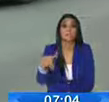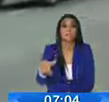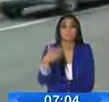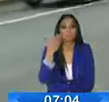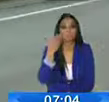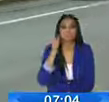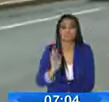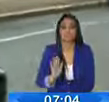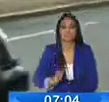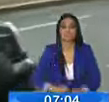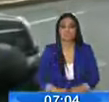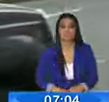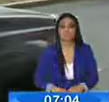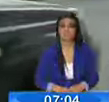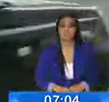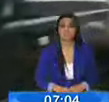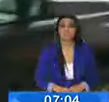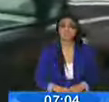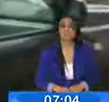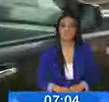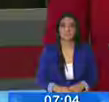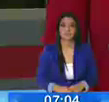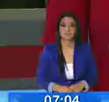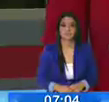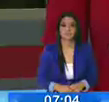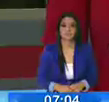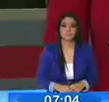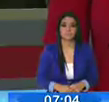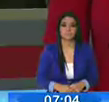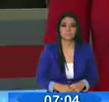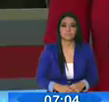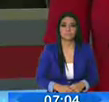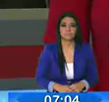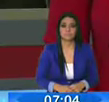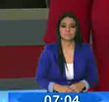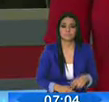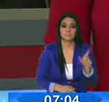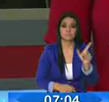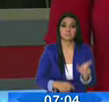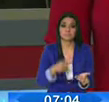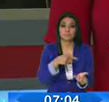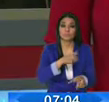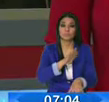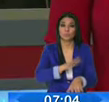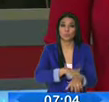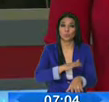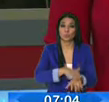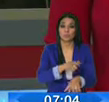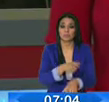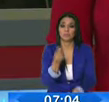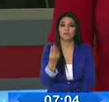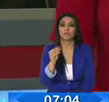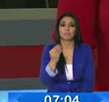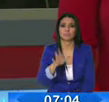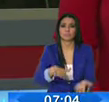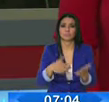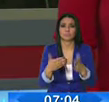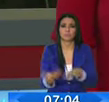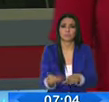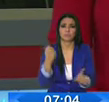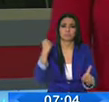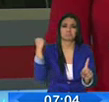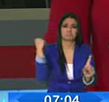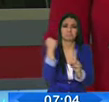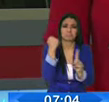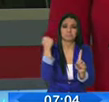en quito informó iván casa mil que tienen al presunto implicado en el asesinato de un menor de edad quien recibió una puñalada